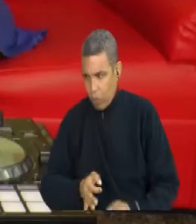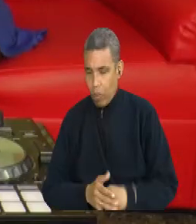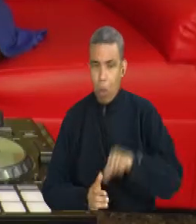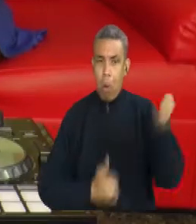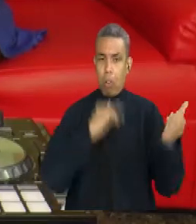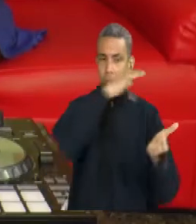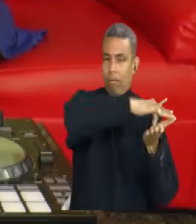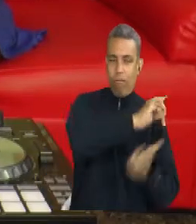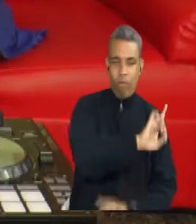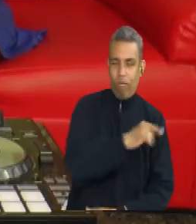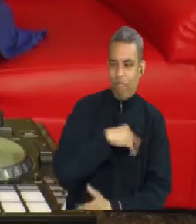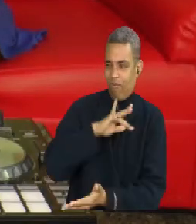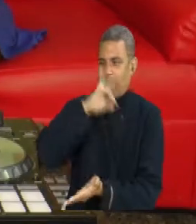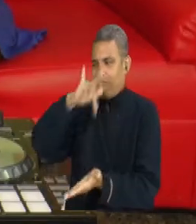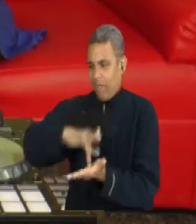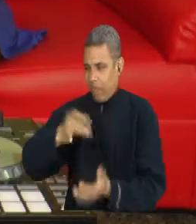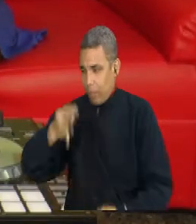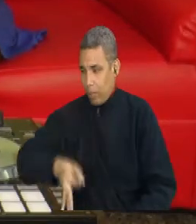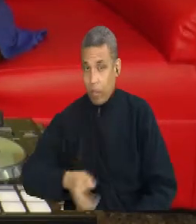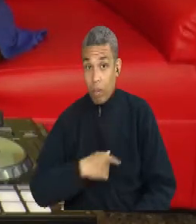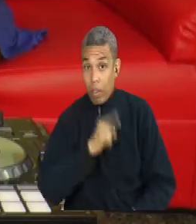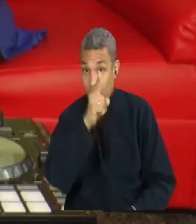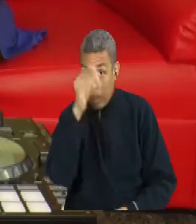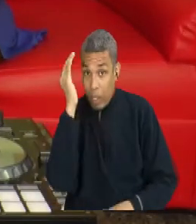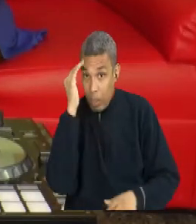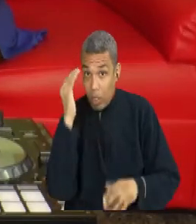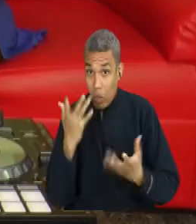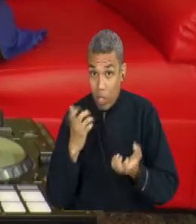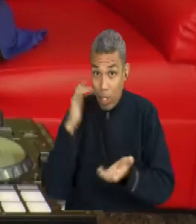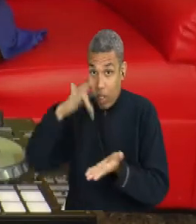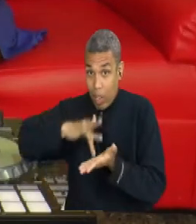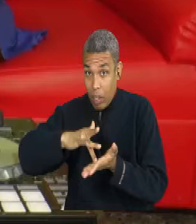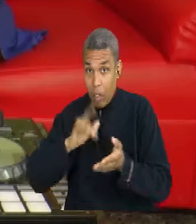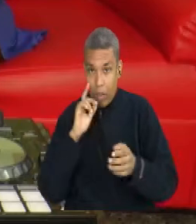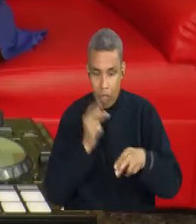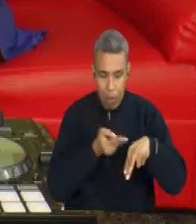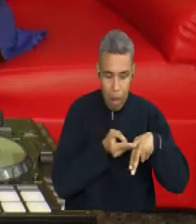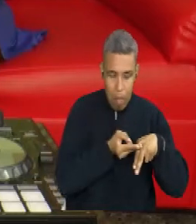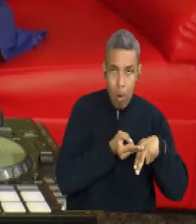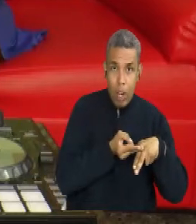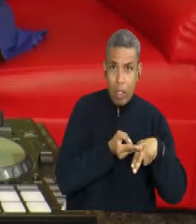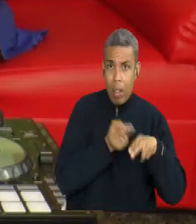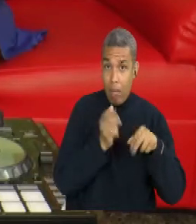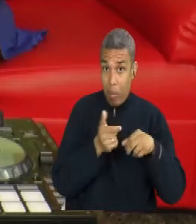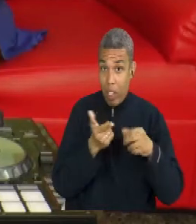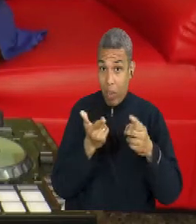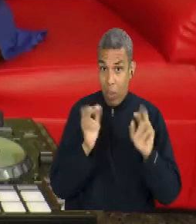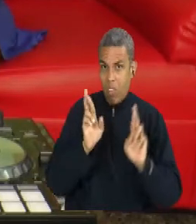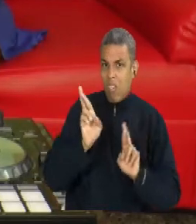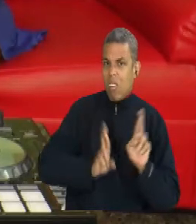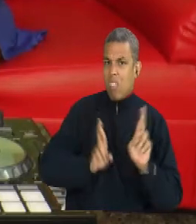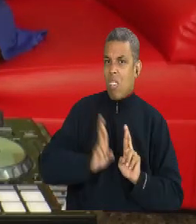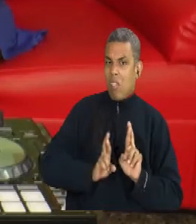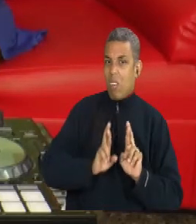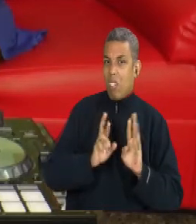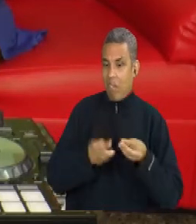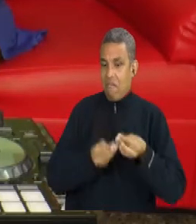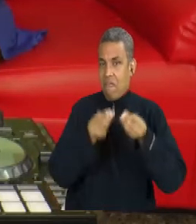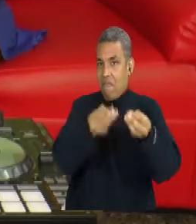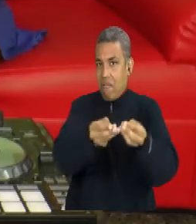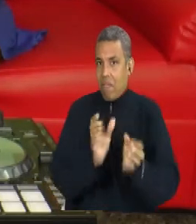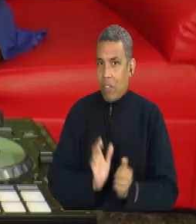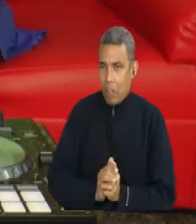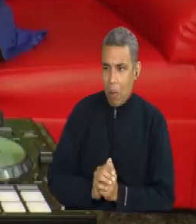son dos boletas las que estamos rifando para que por supuesto usted vaya y disfrute de este evento. Tiene que decirnos cuál fue el año en